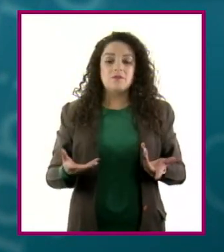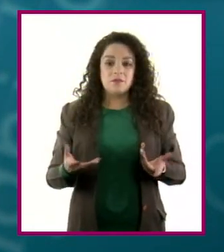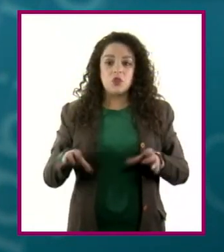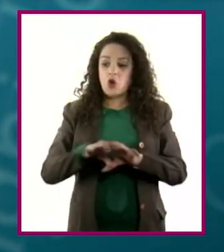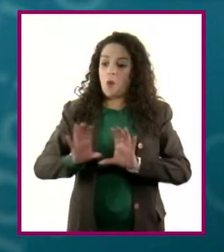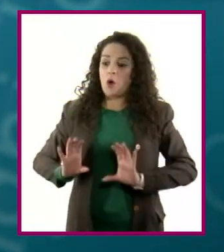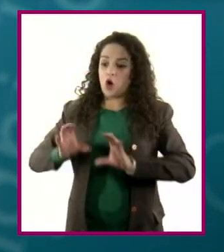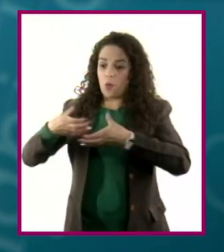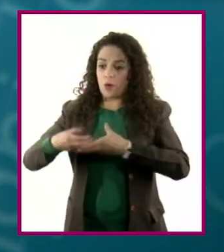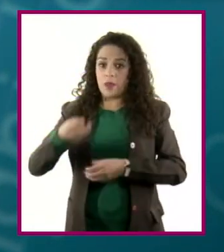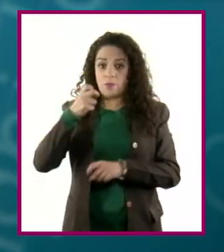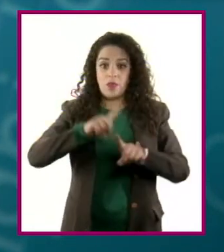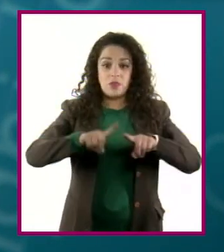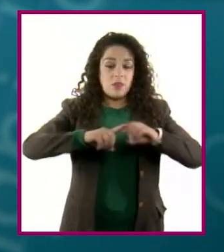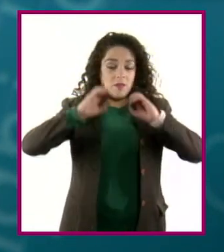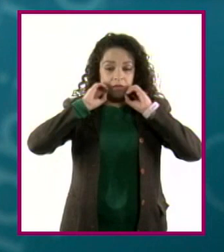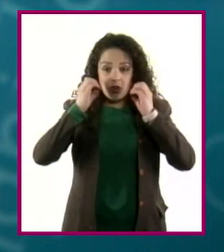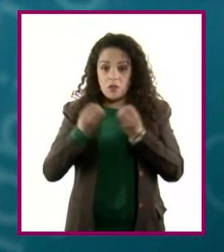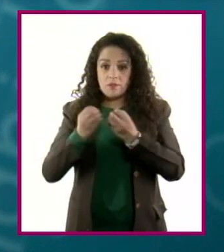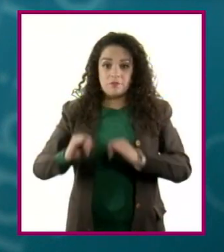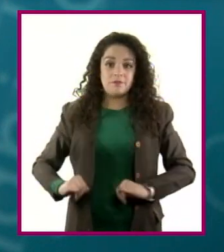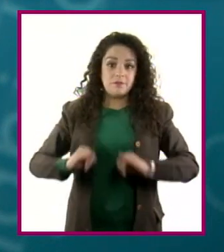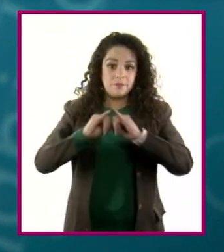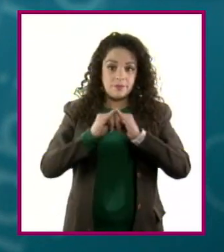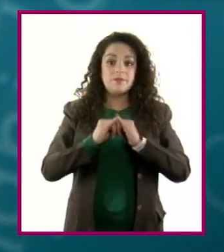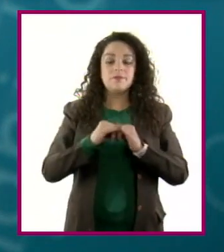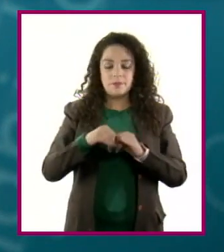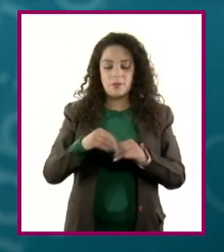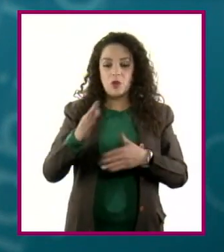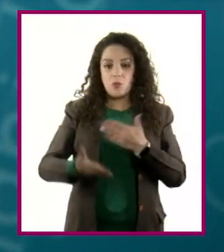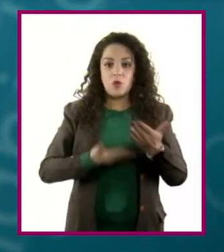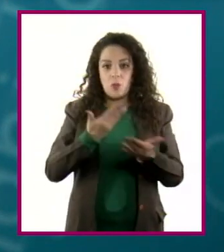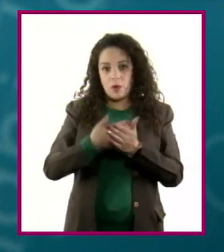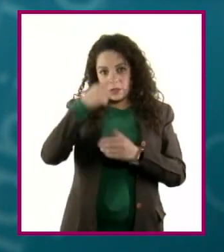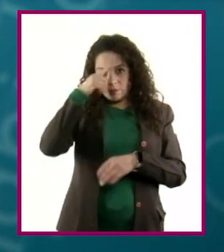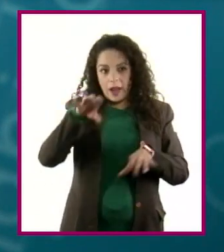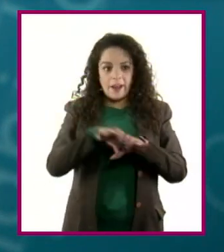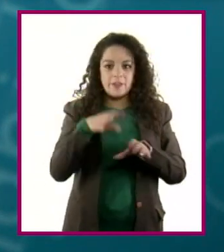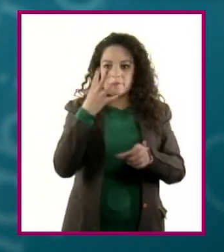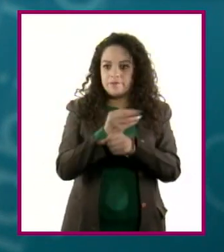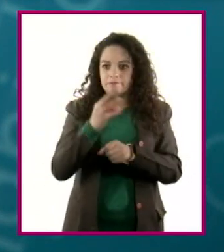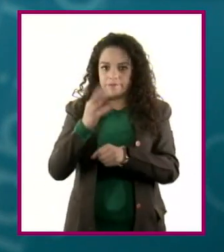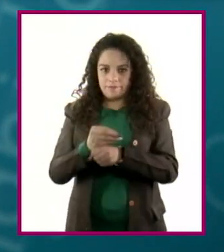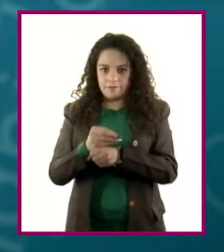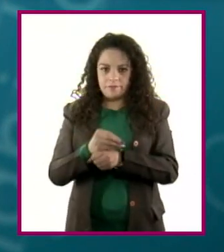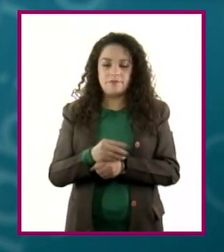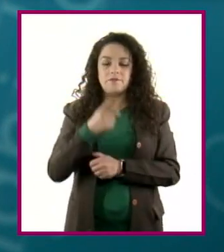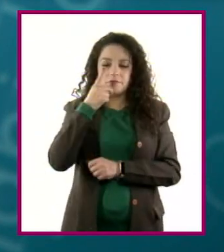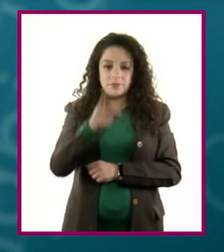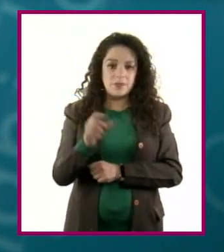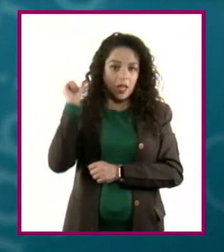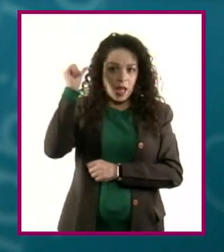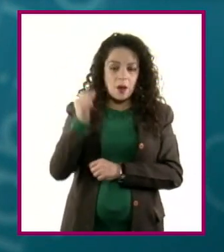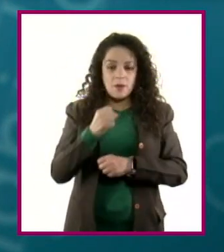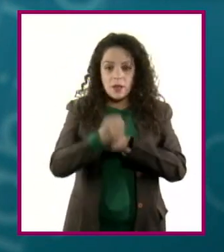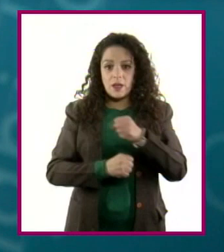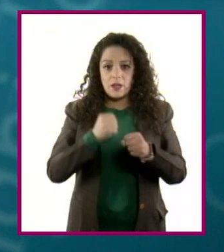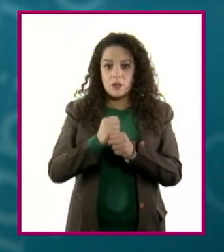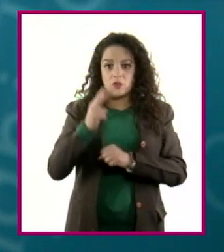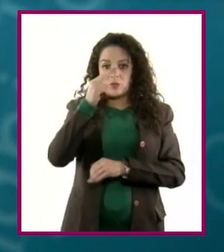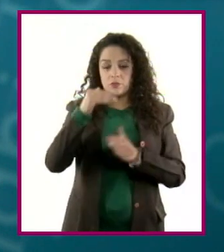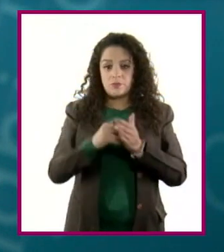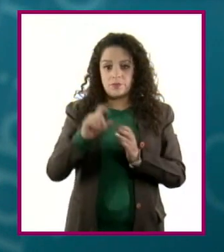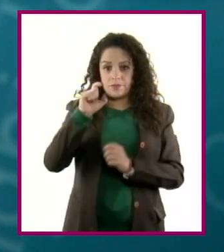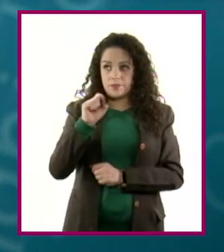organismos han planteado respuestas integrales para enfrentarla. Nuestro equipo de investigación nos informa que en abril del 2020, el Programa de las